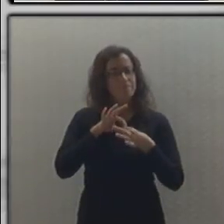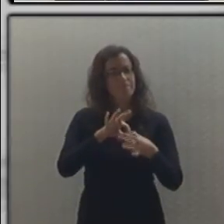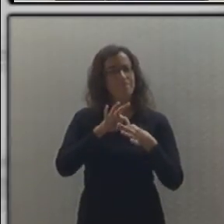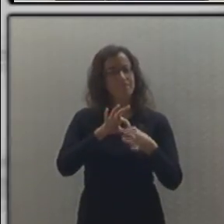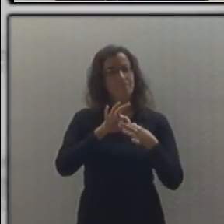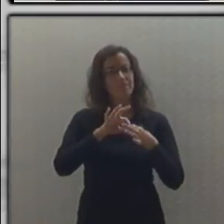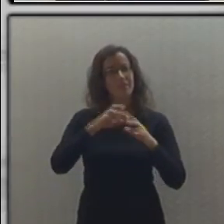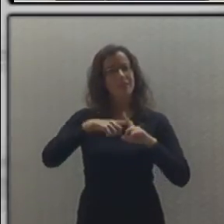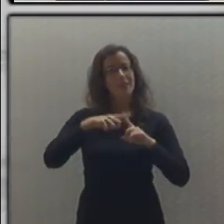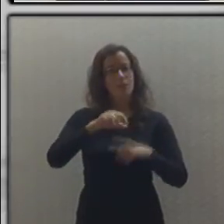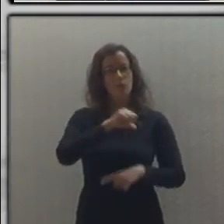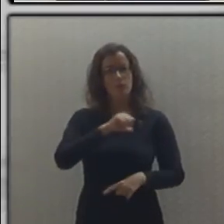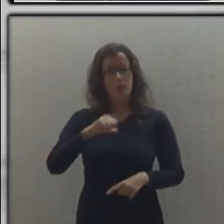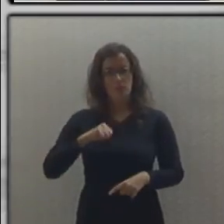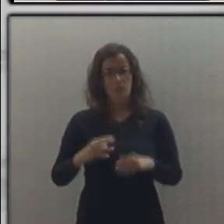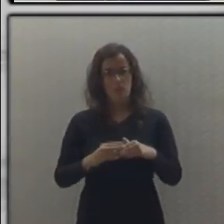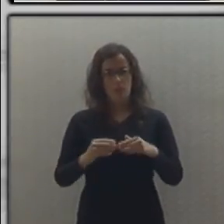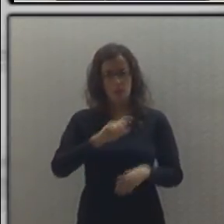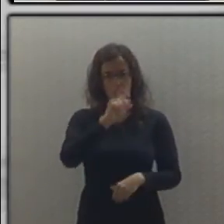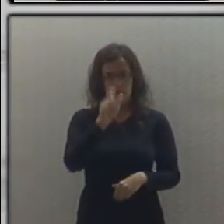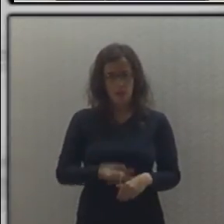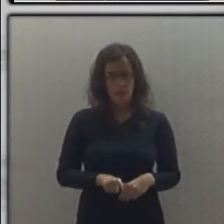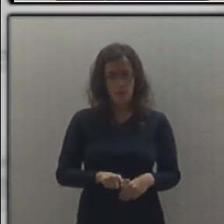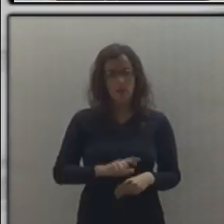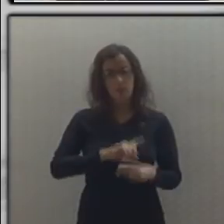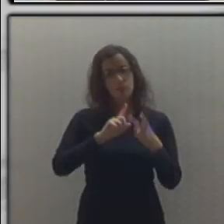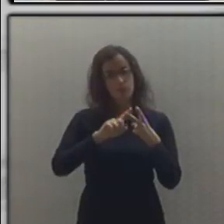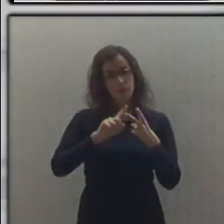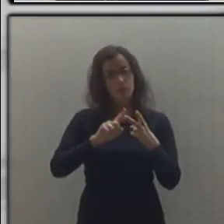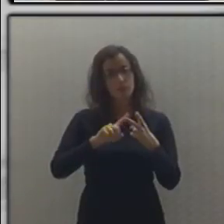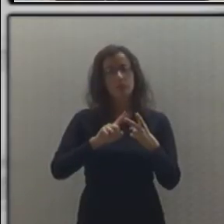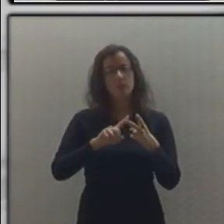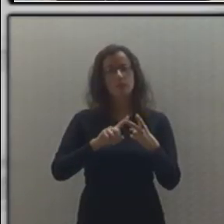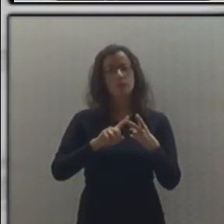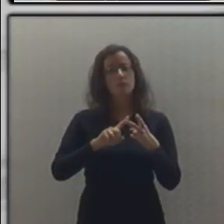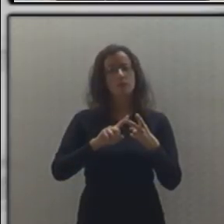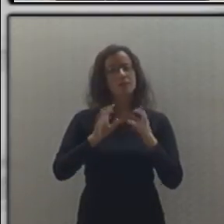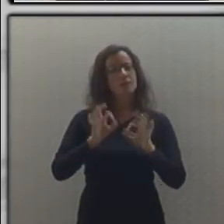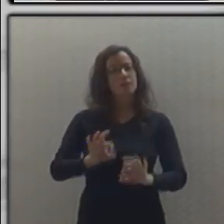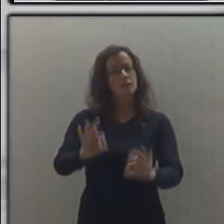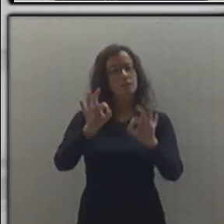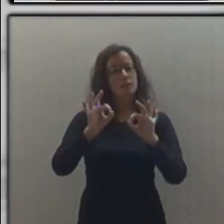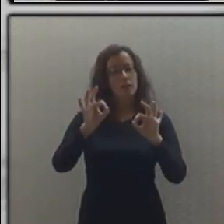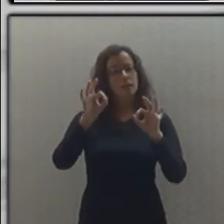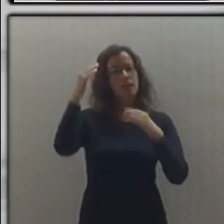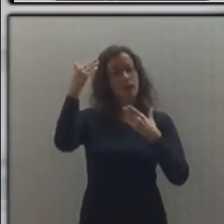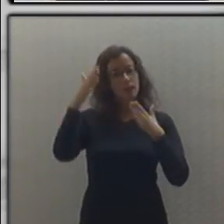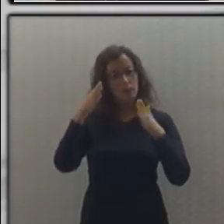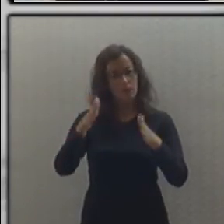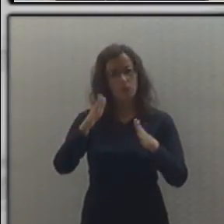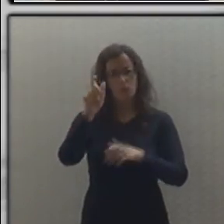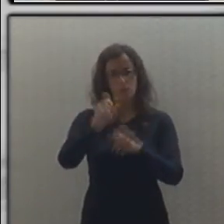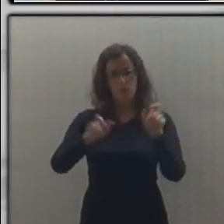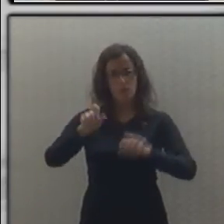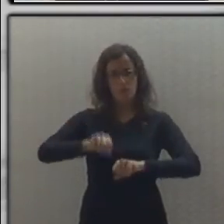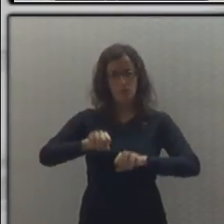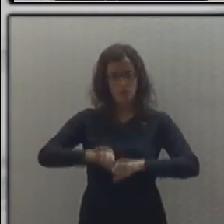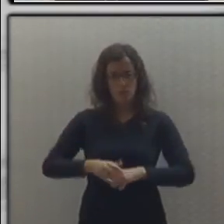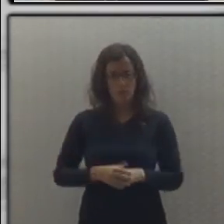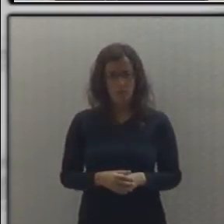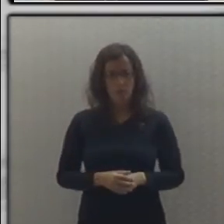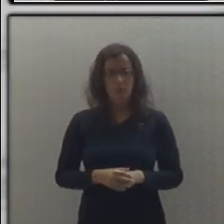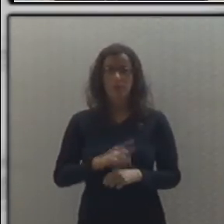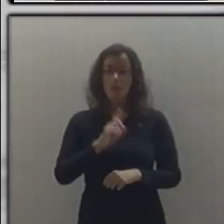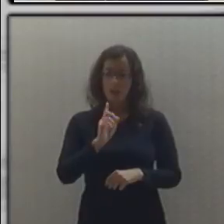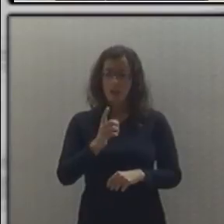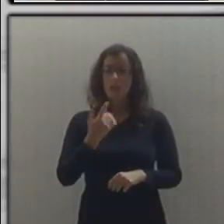grado de independencia del usuario. Luego están las especializadas en la atención a las personas mayores. Aquí ya sí